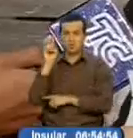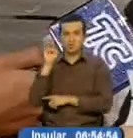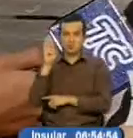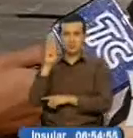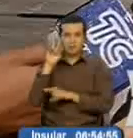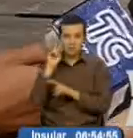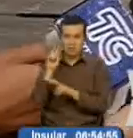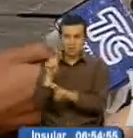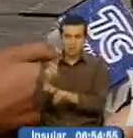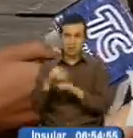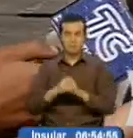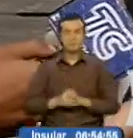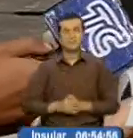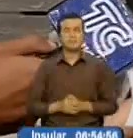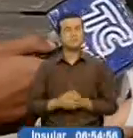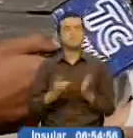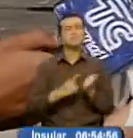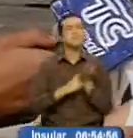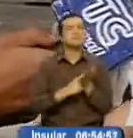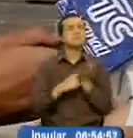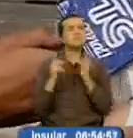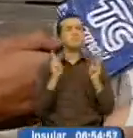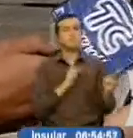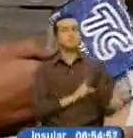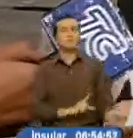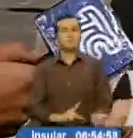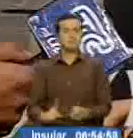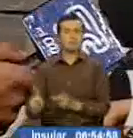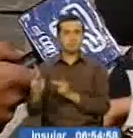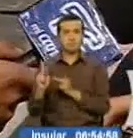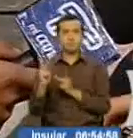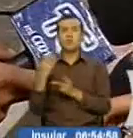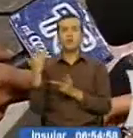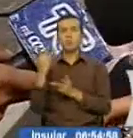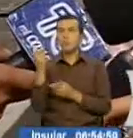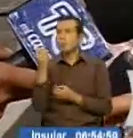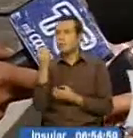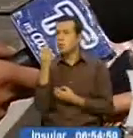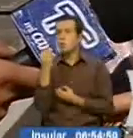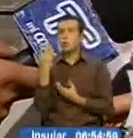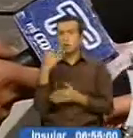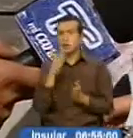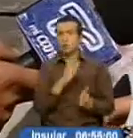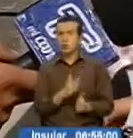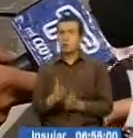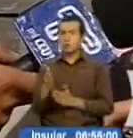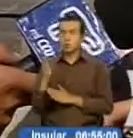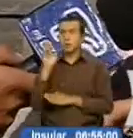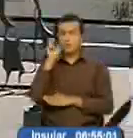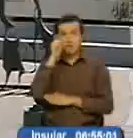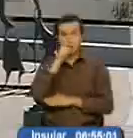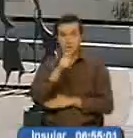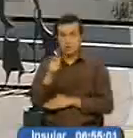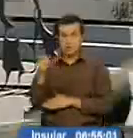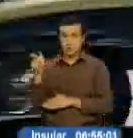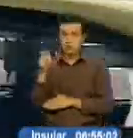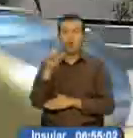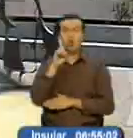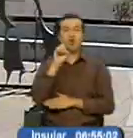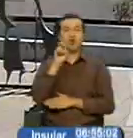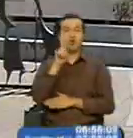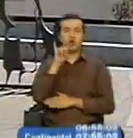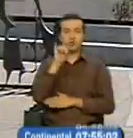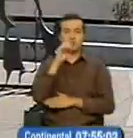Lo importante de esta reunión es poder planificar las rutas de información que han sido canalizadas a la Fiscalía. Doris